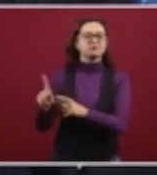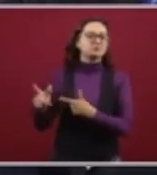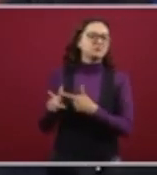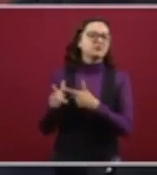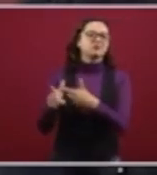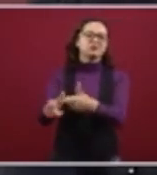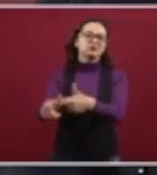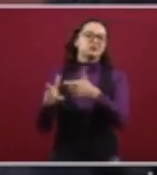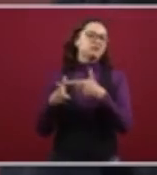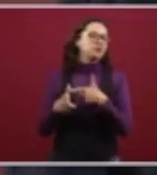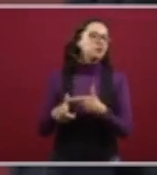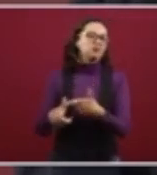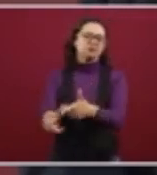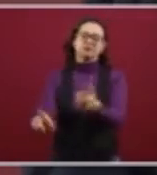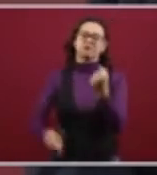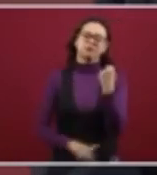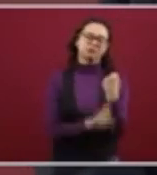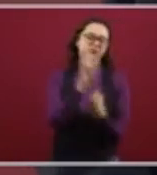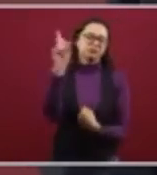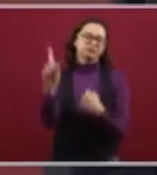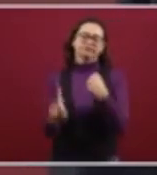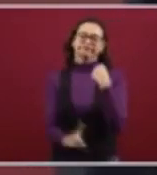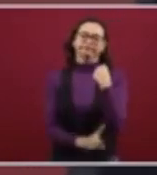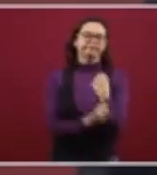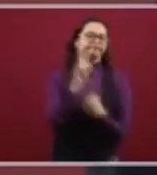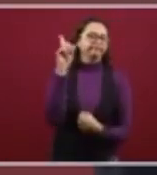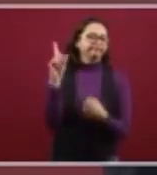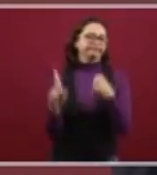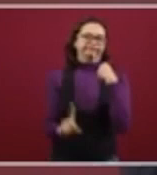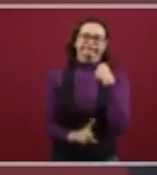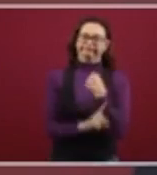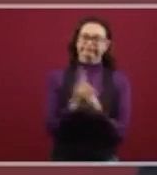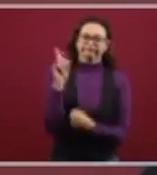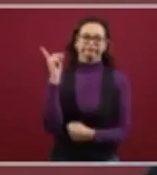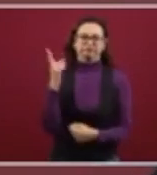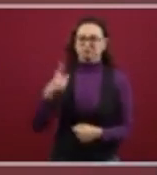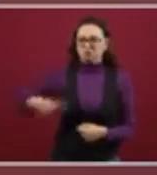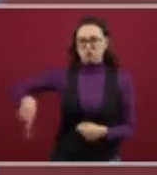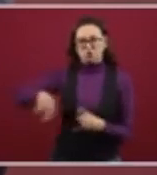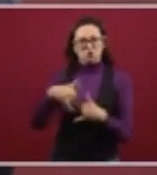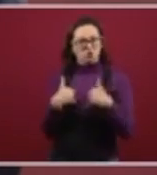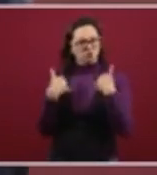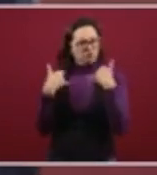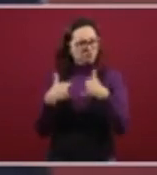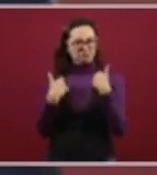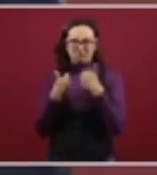continuaba la descomposición, la frustración,